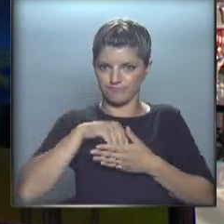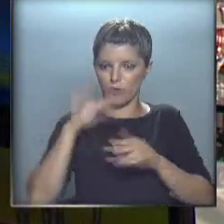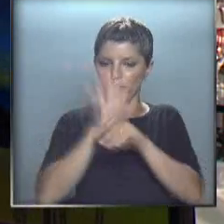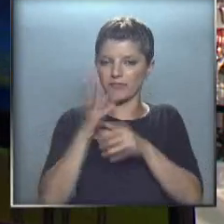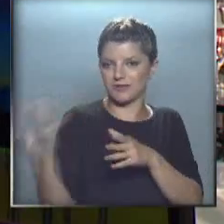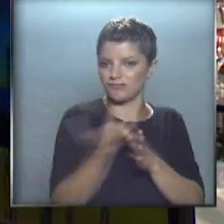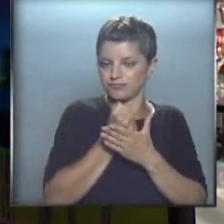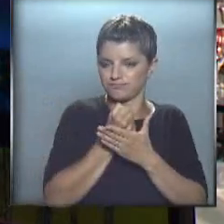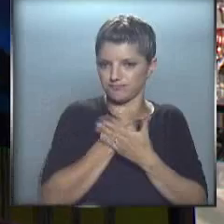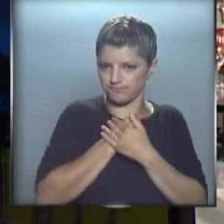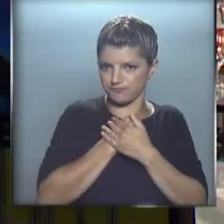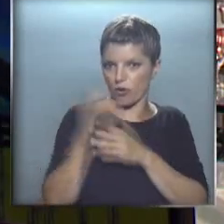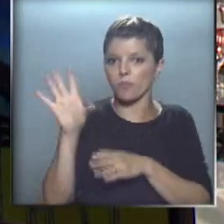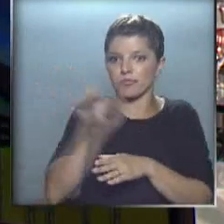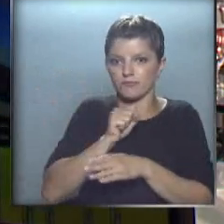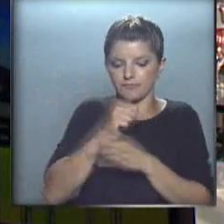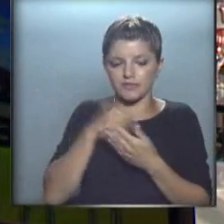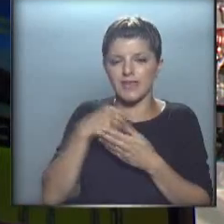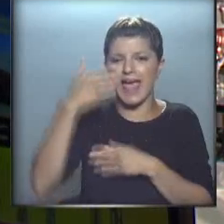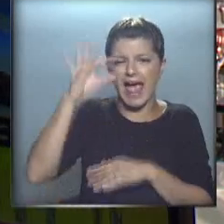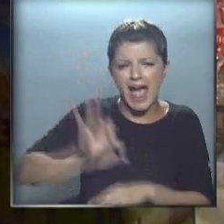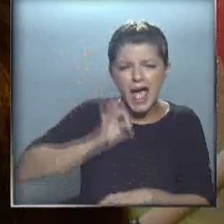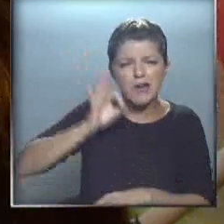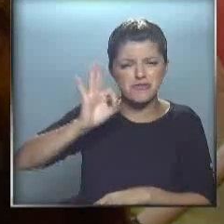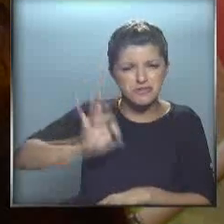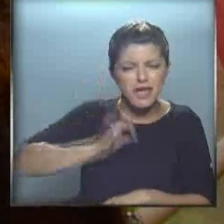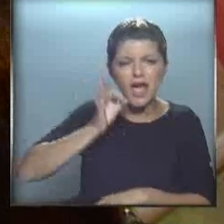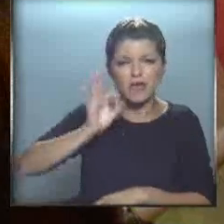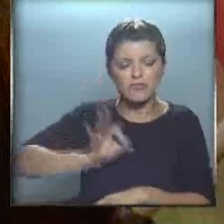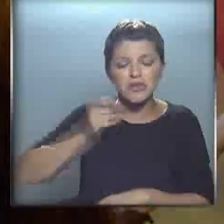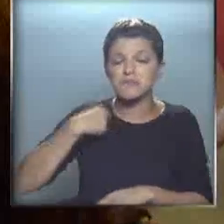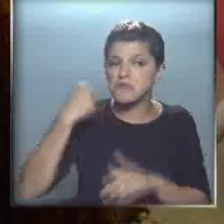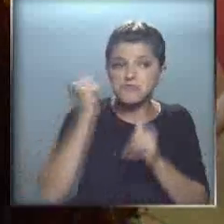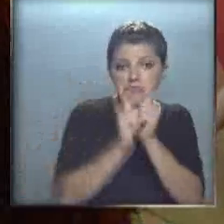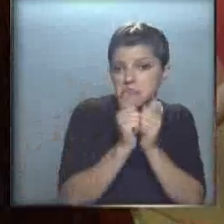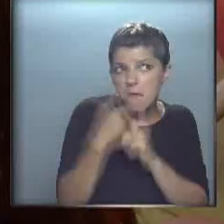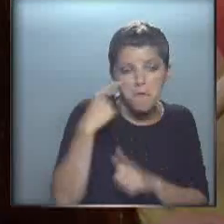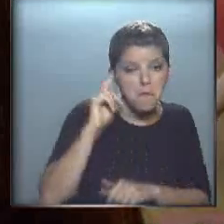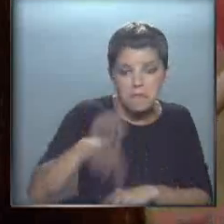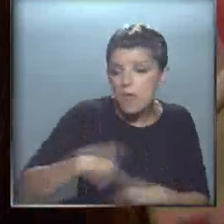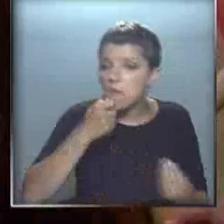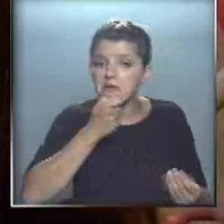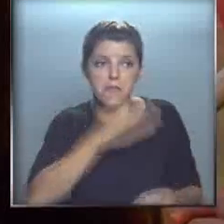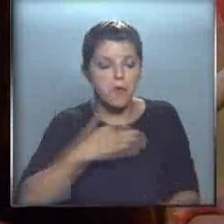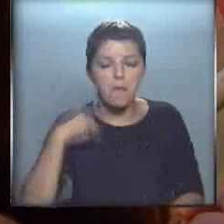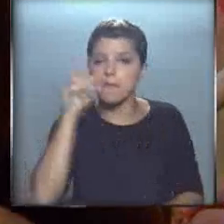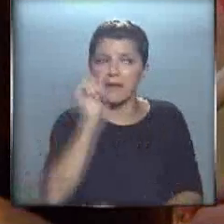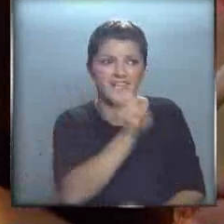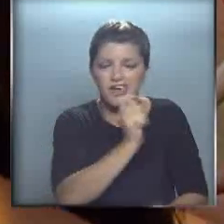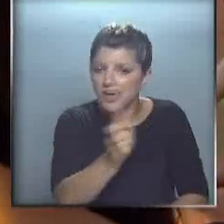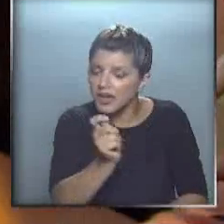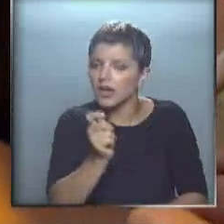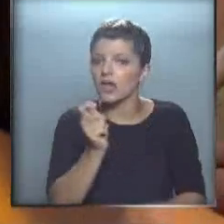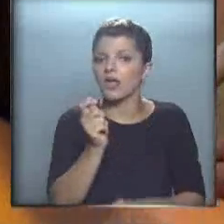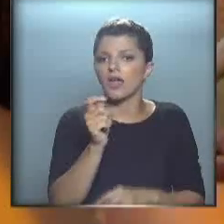identidad, nos hicieron desconocer por muchos años a quién pertenecíamos, a qué familia, qué había pasado con nuestros padres, cuál